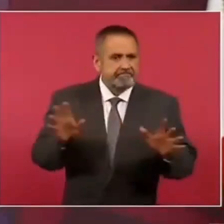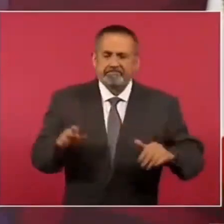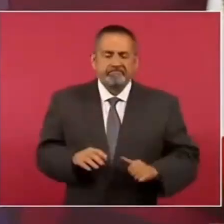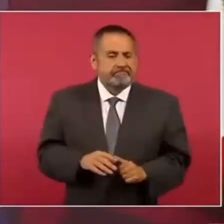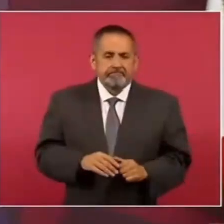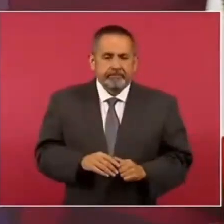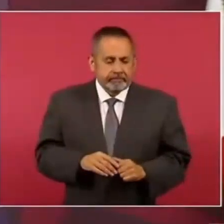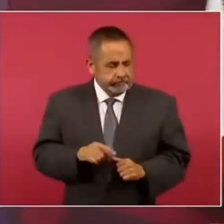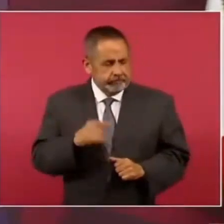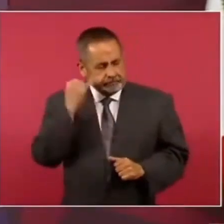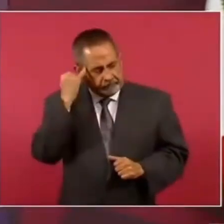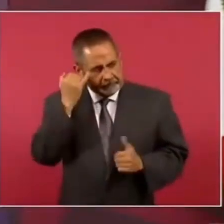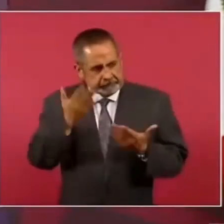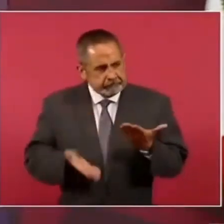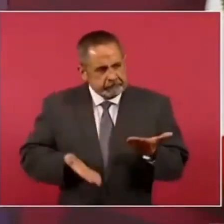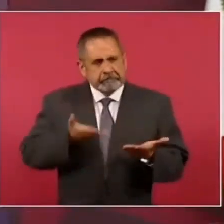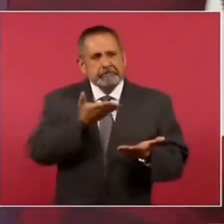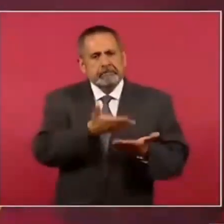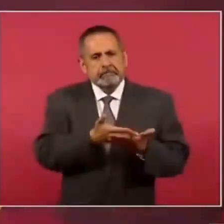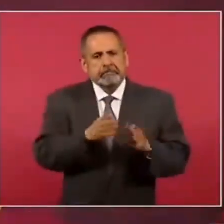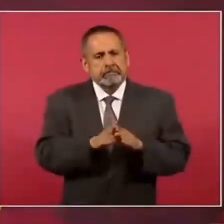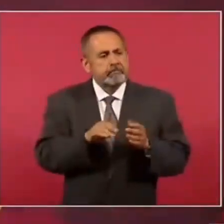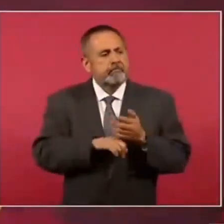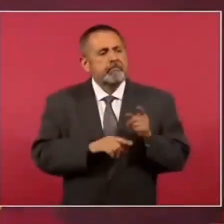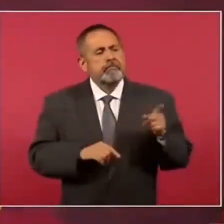surgió este planteamiento.